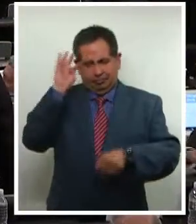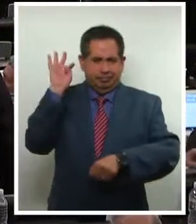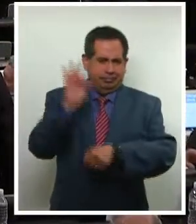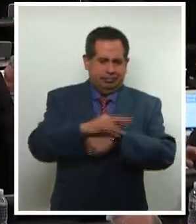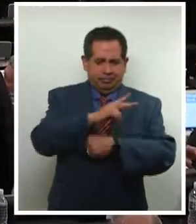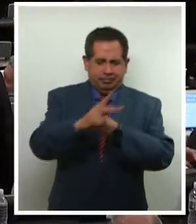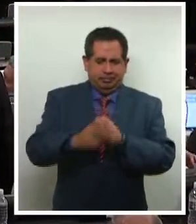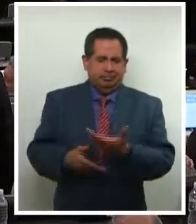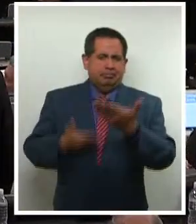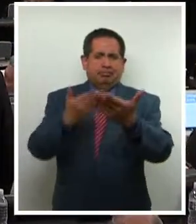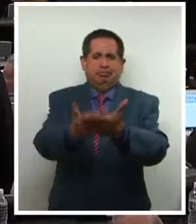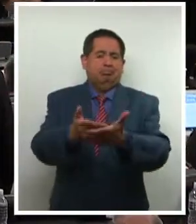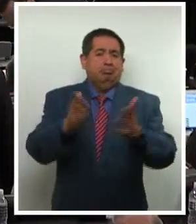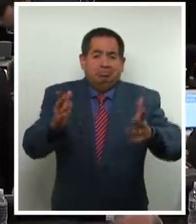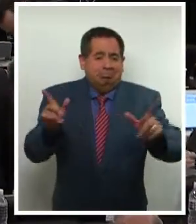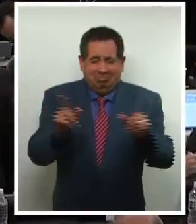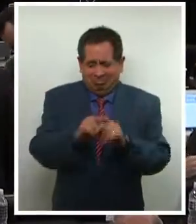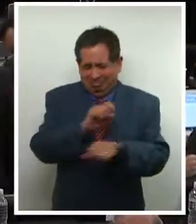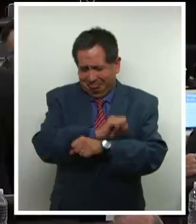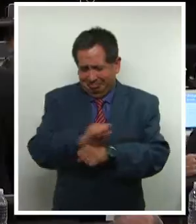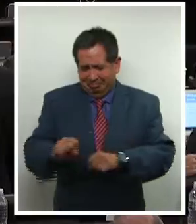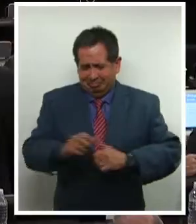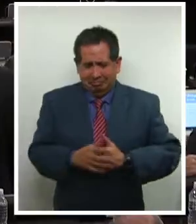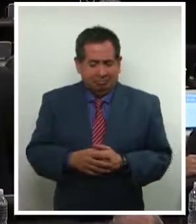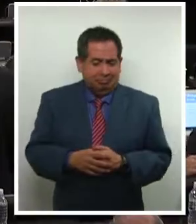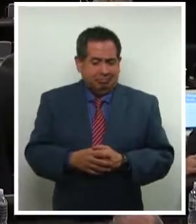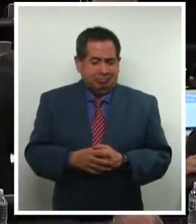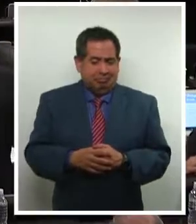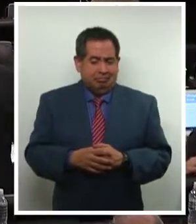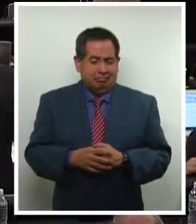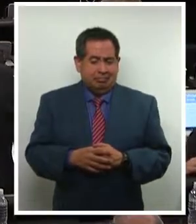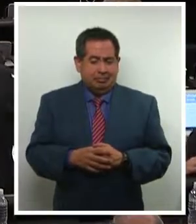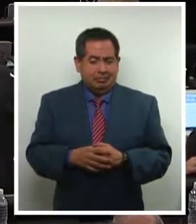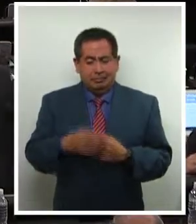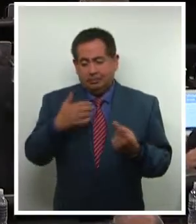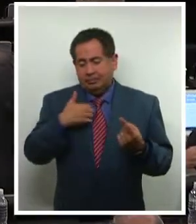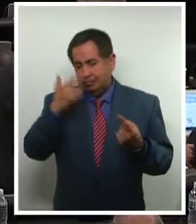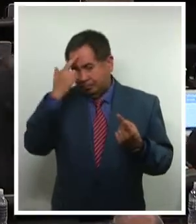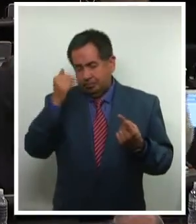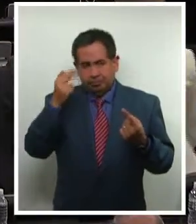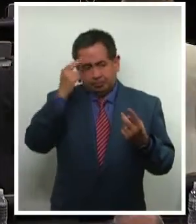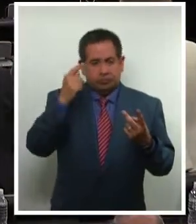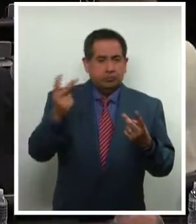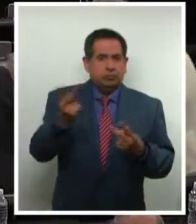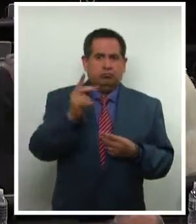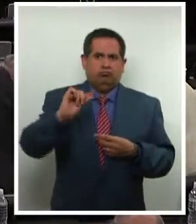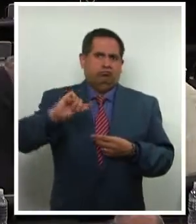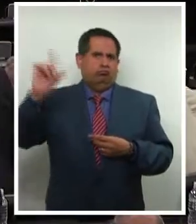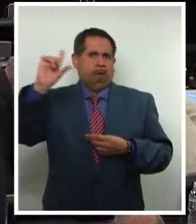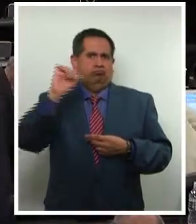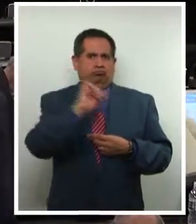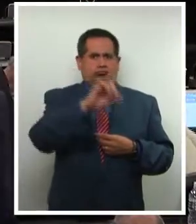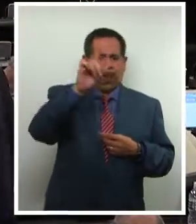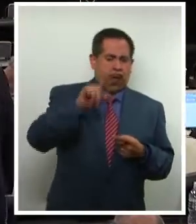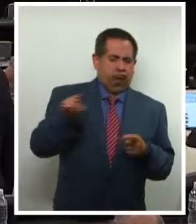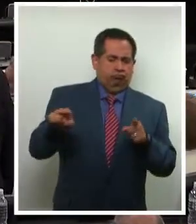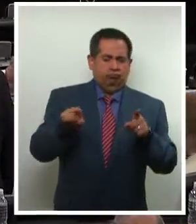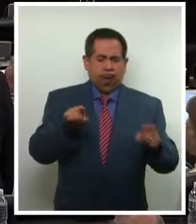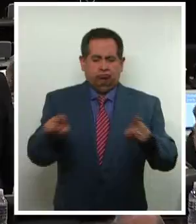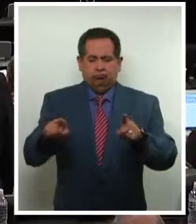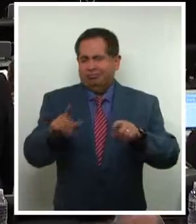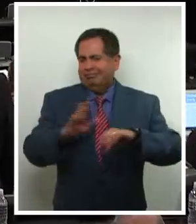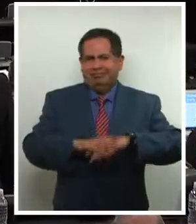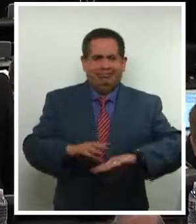país en una Constitución. Y en los argumentos, entre dos destacados constituyentes, quedó